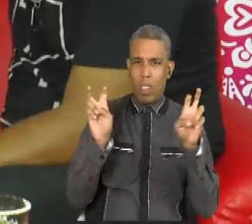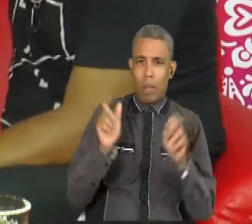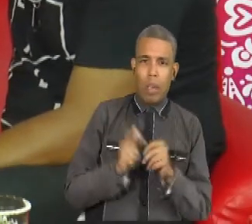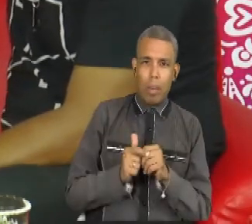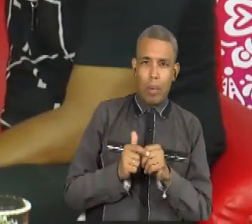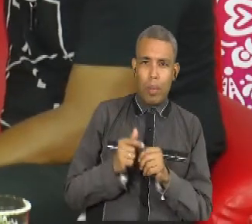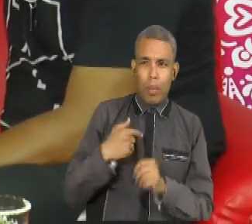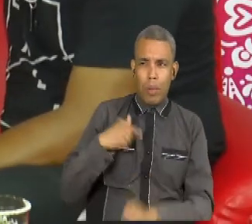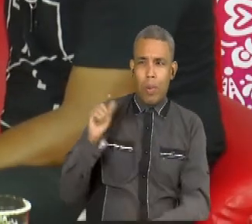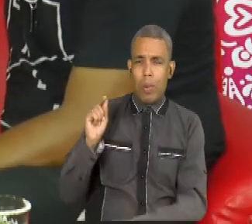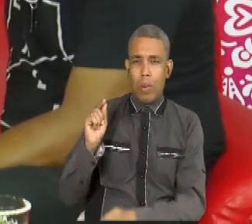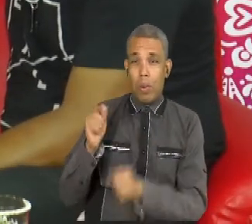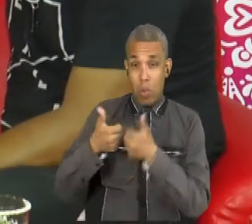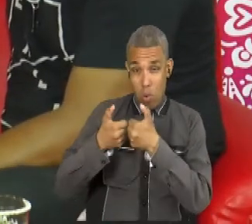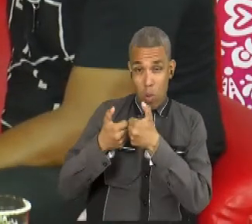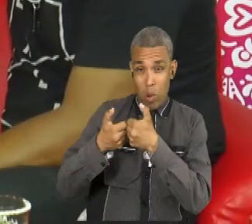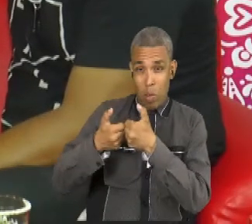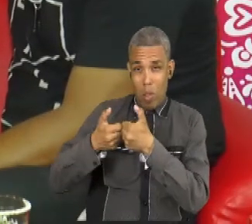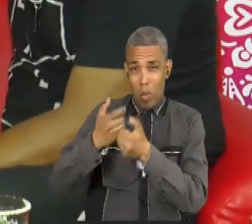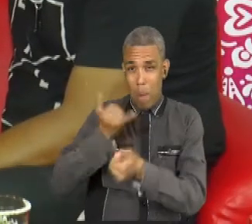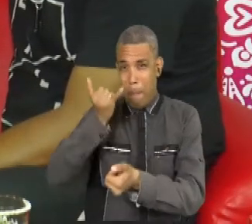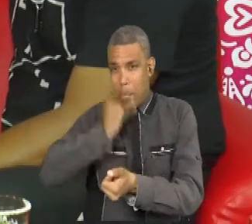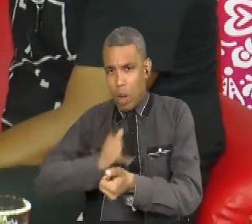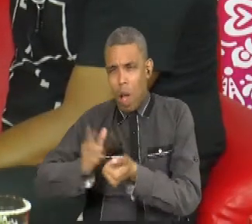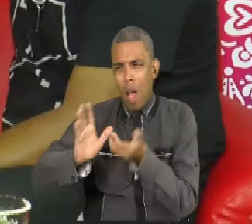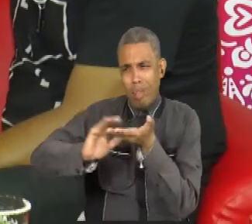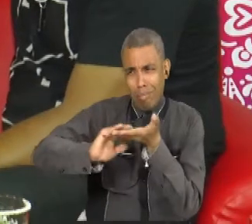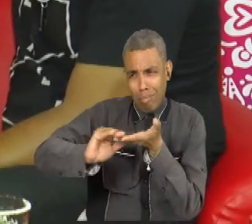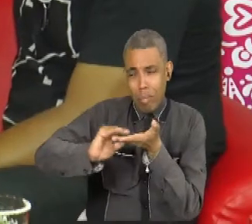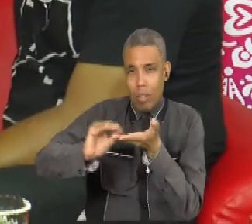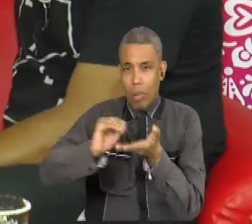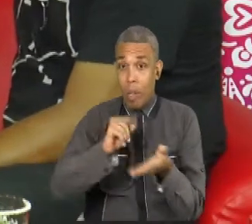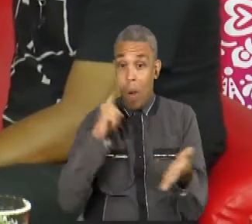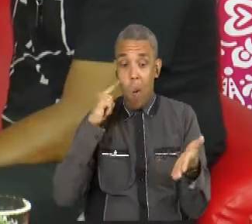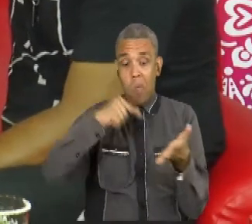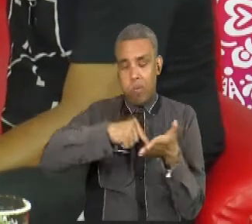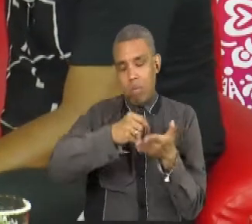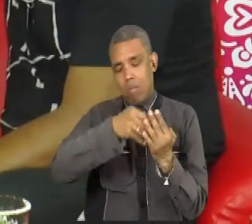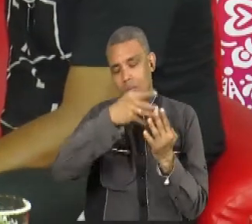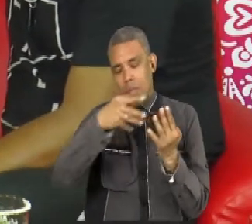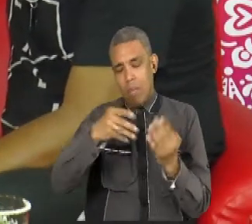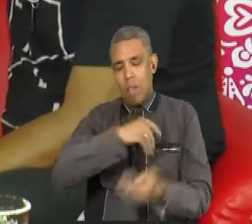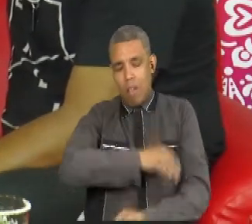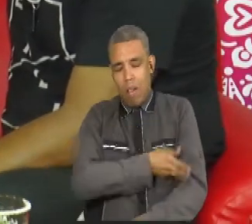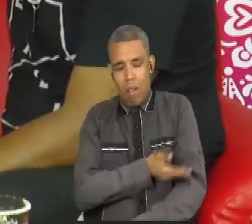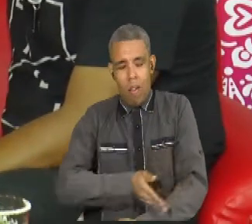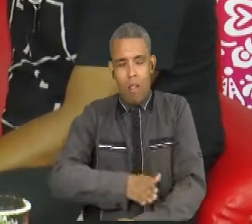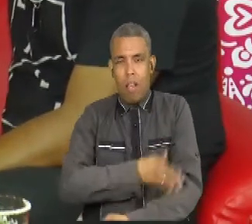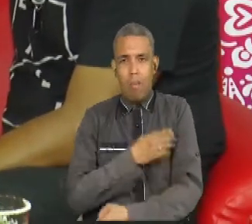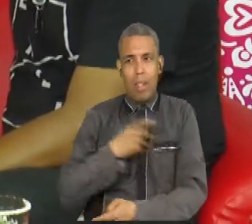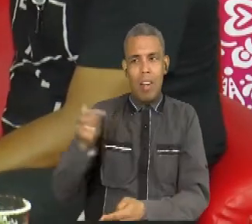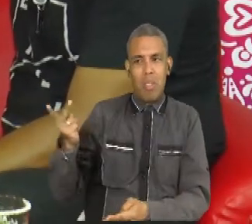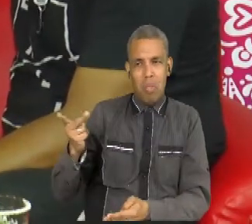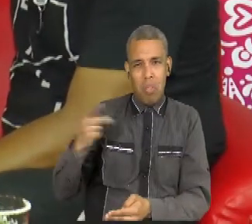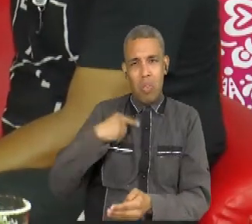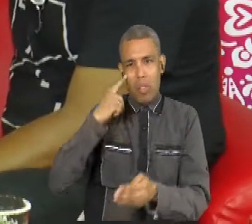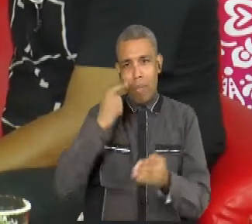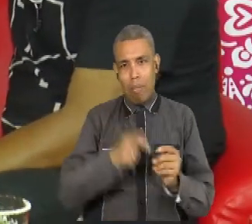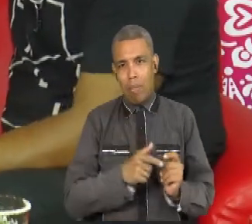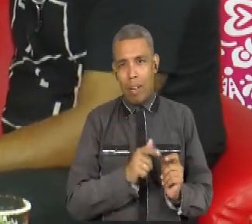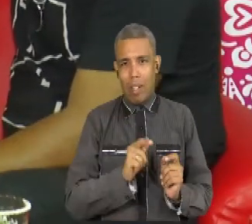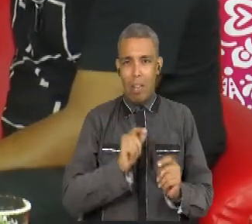por el estilo. Ahora último grabamos Princesita, la cual le hicimos el video en Barichara, San